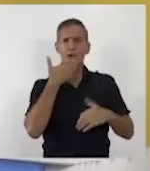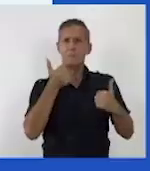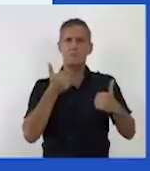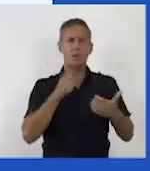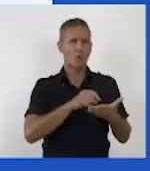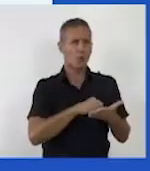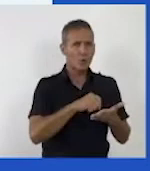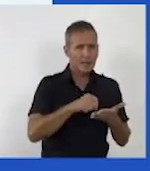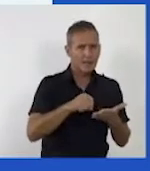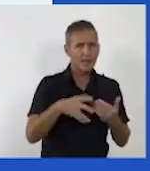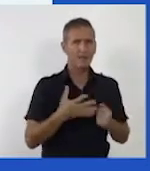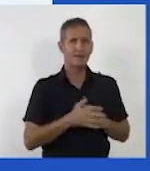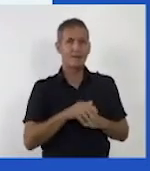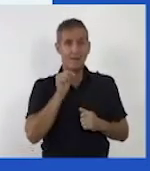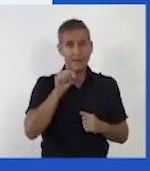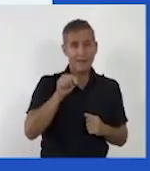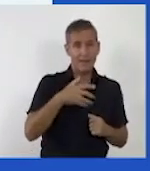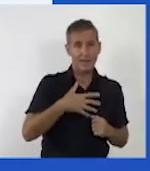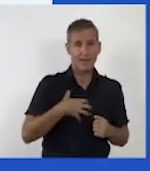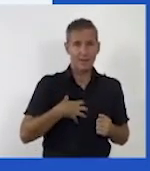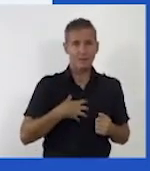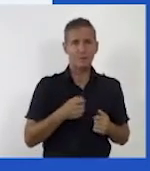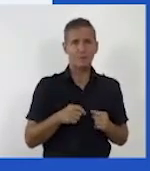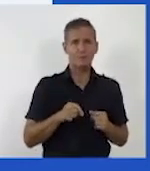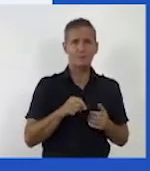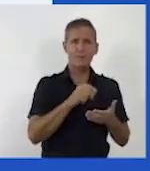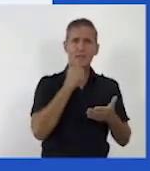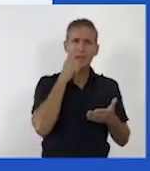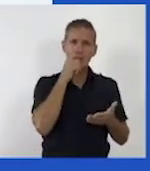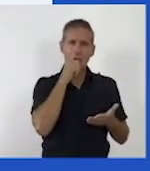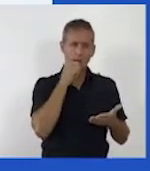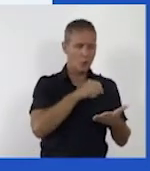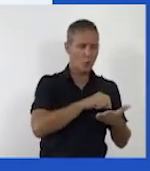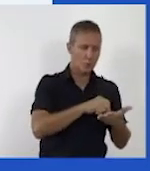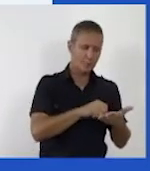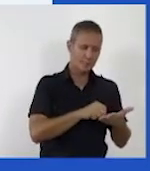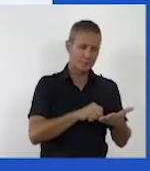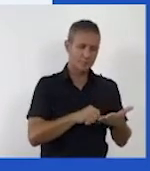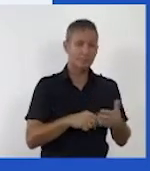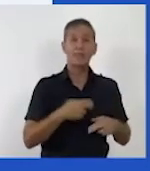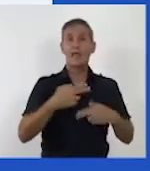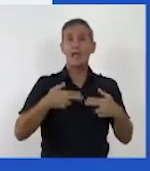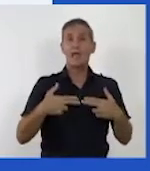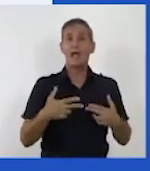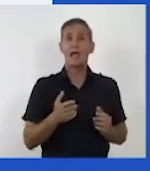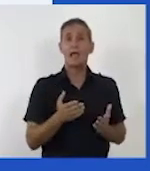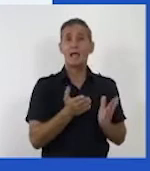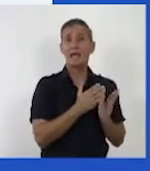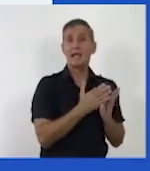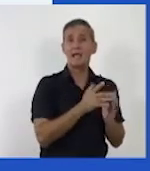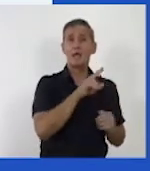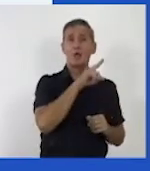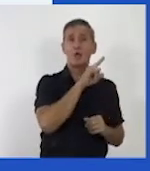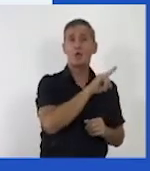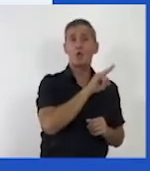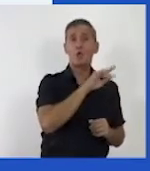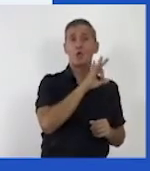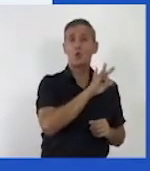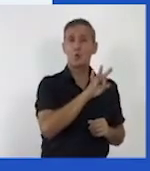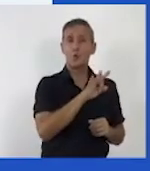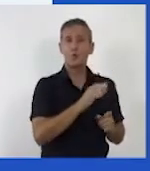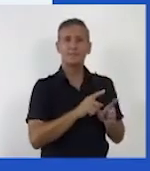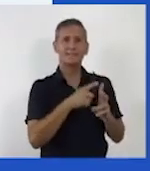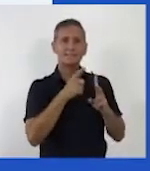cuadro en esta ocasión lo tienen ahí anoten tomen nota en su libreta van a estar realizando las páginas 98